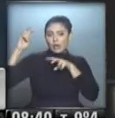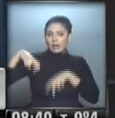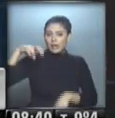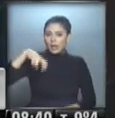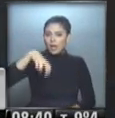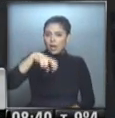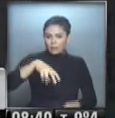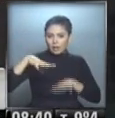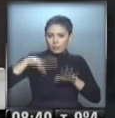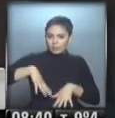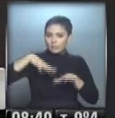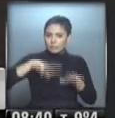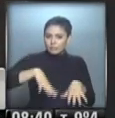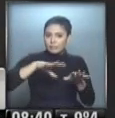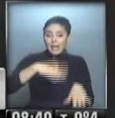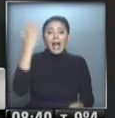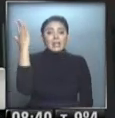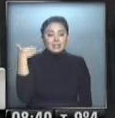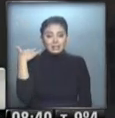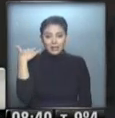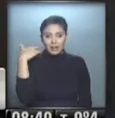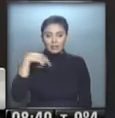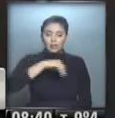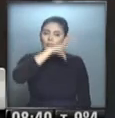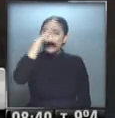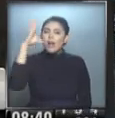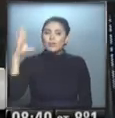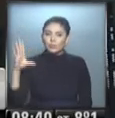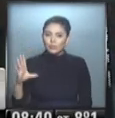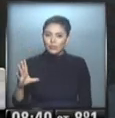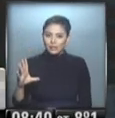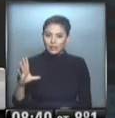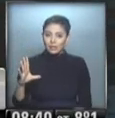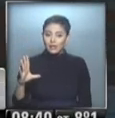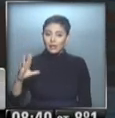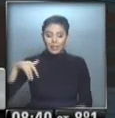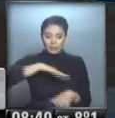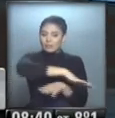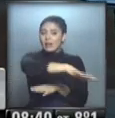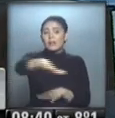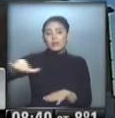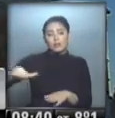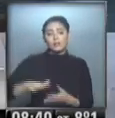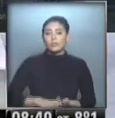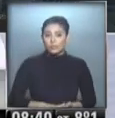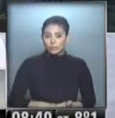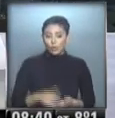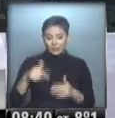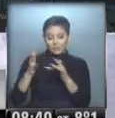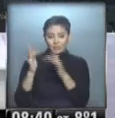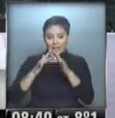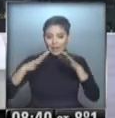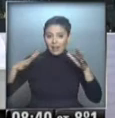peregrinando desde la jornada de ayer en esta gran vigilia que se ha realizado en los aldea alrededores de este